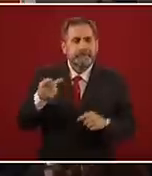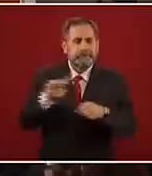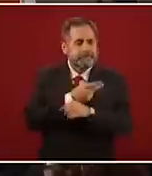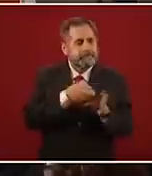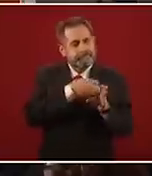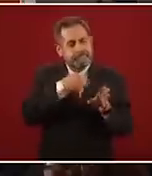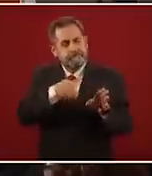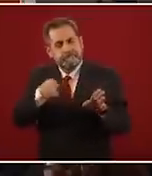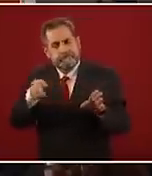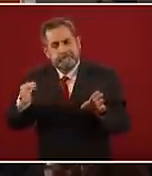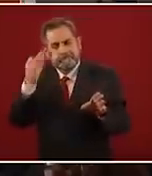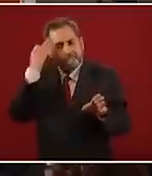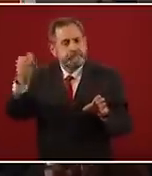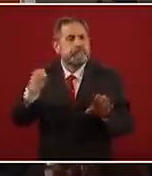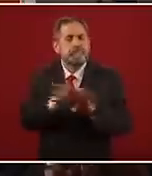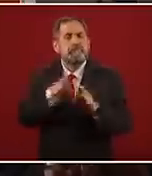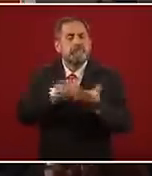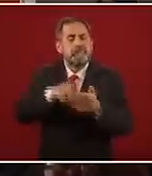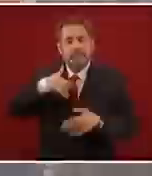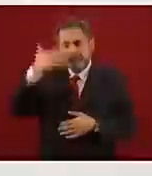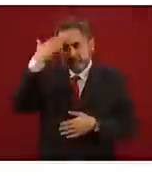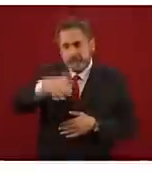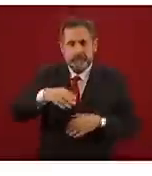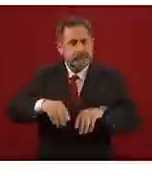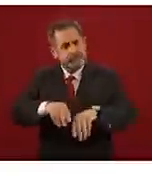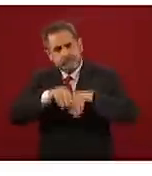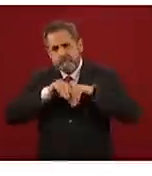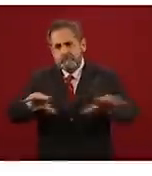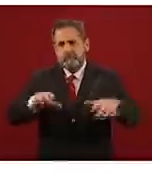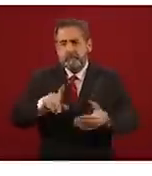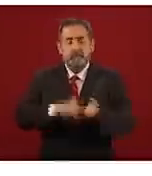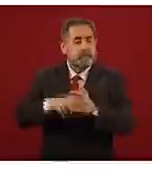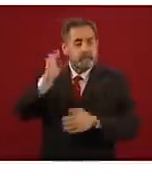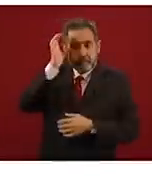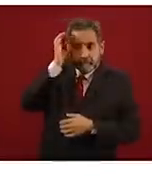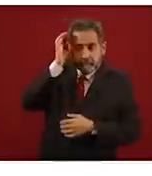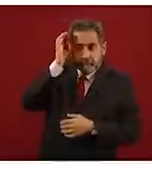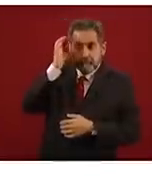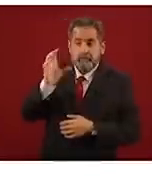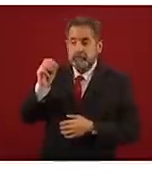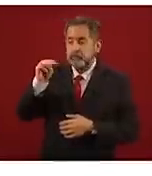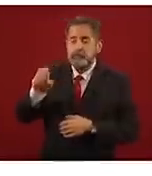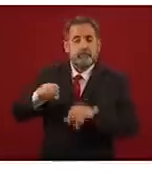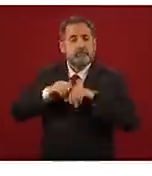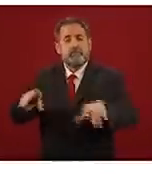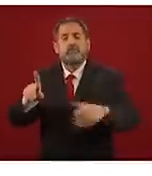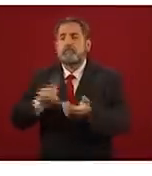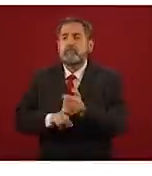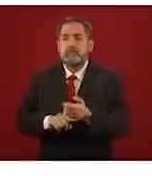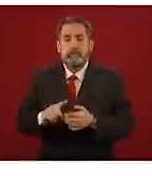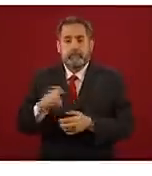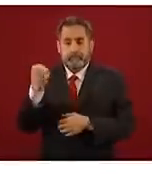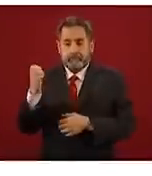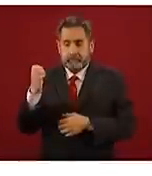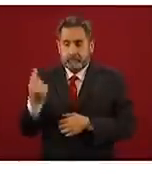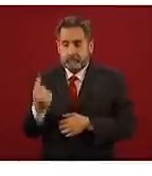tiempo. Saben ustedes que esto se hizo público por parte de China y la Organización Mundial de la Salud desde el 1 de enero,